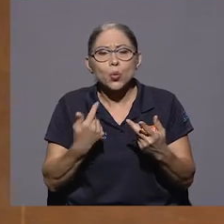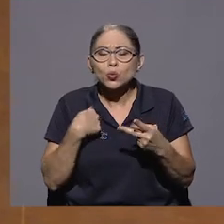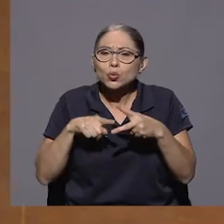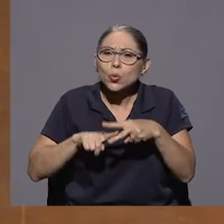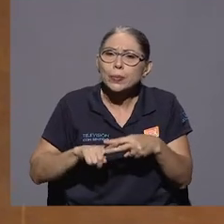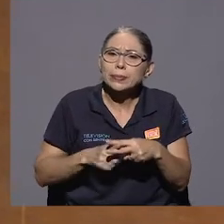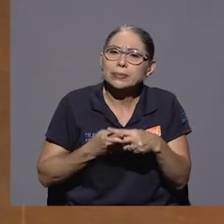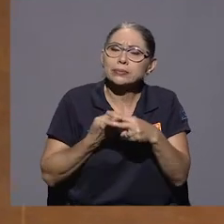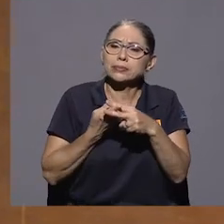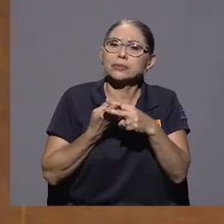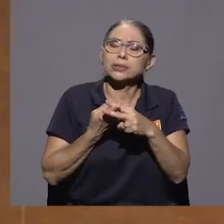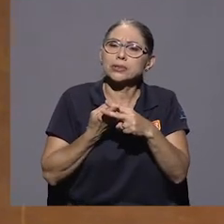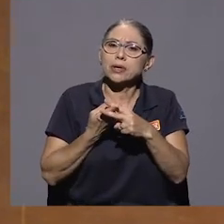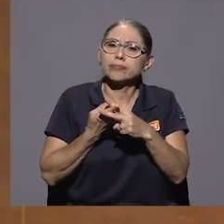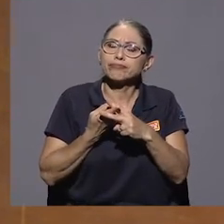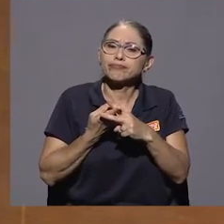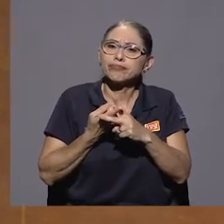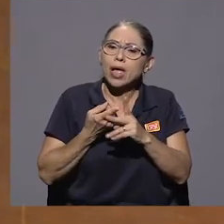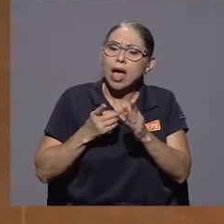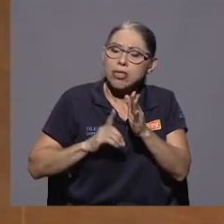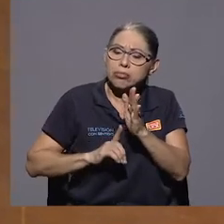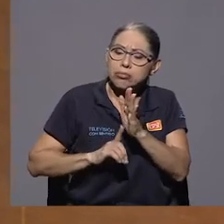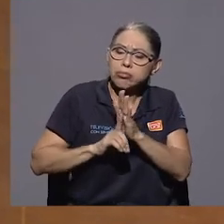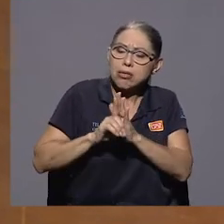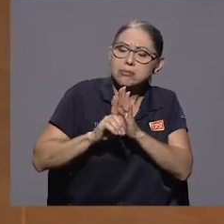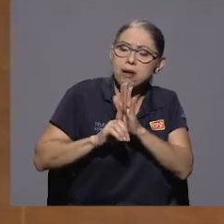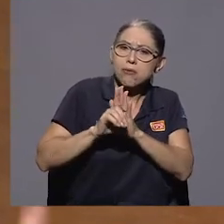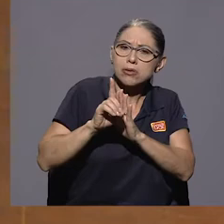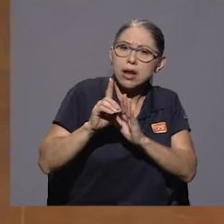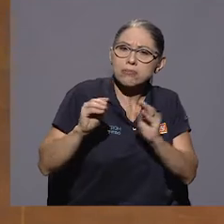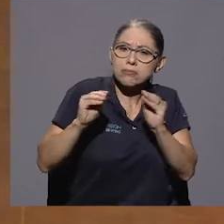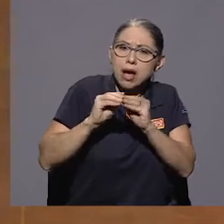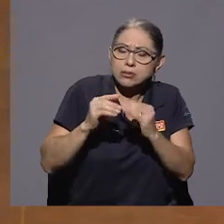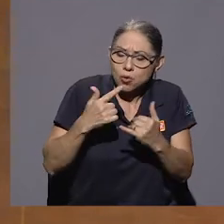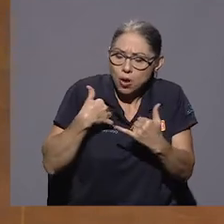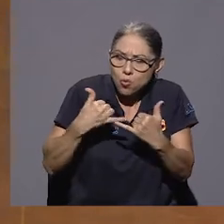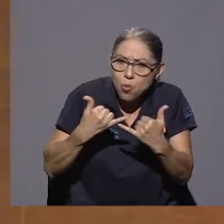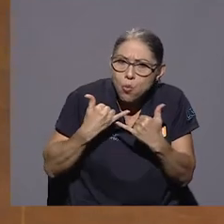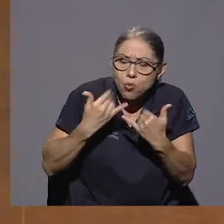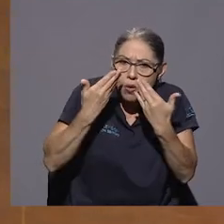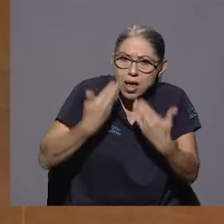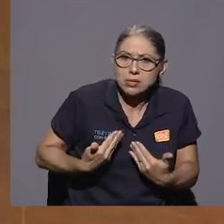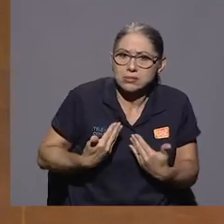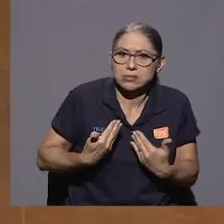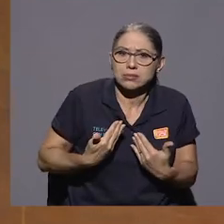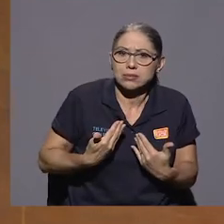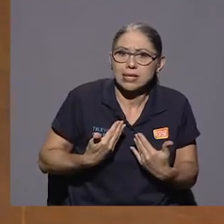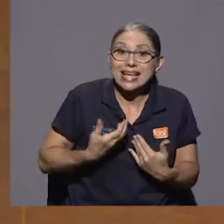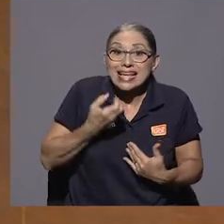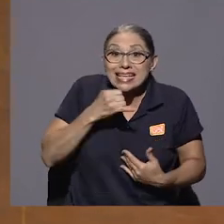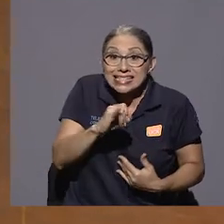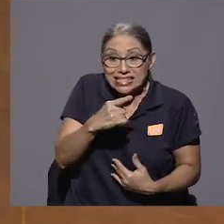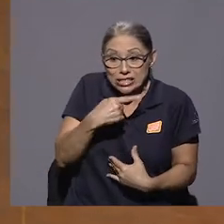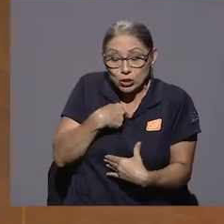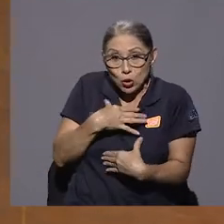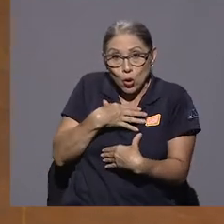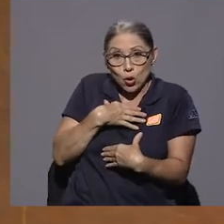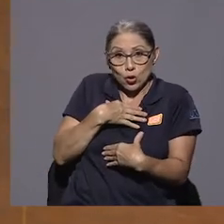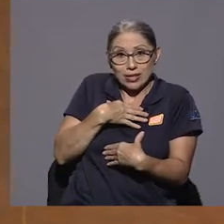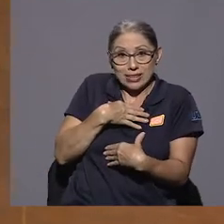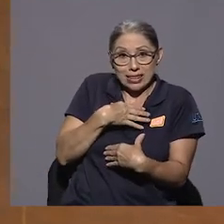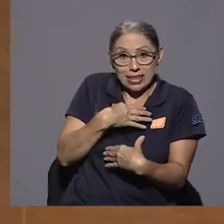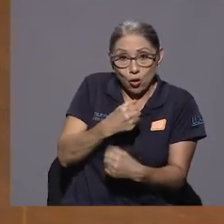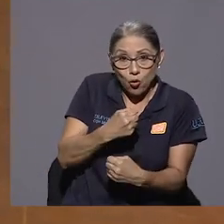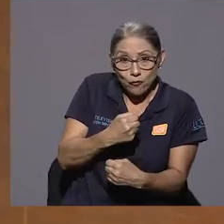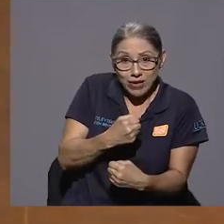a desarrollar más lo que uno es, o por lo menos eso fue lo que a mí me evocó. Si yo tengo la confianza de mi